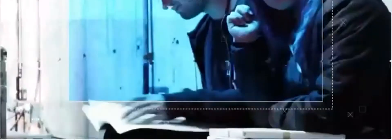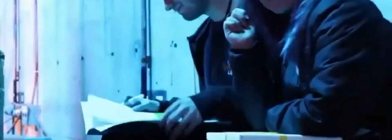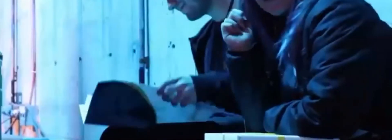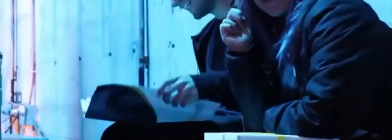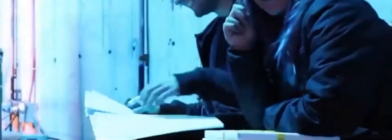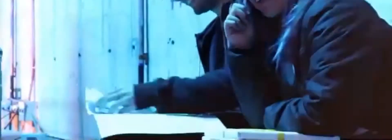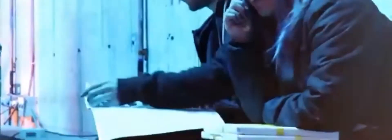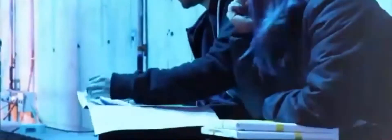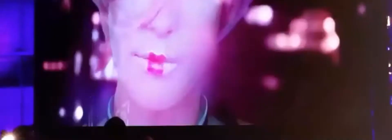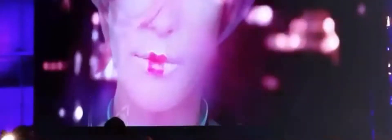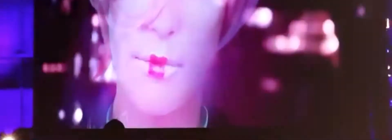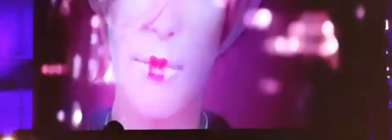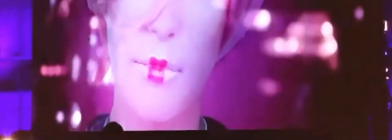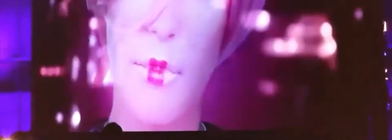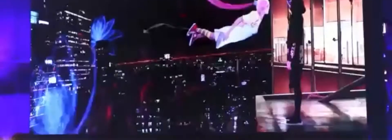sí